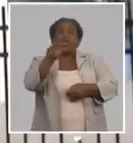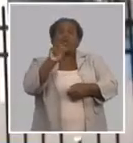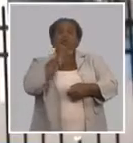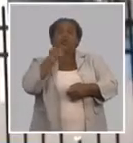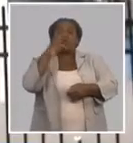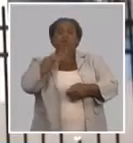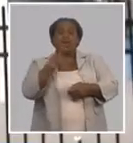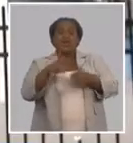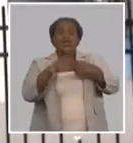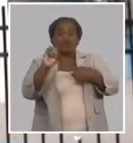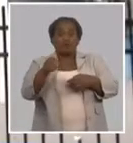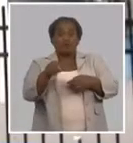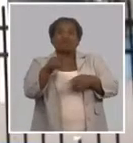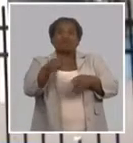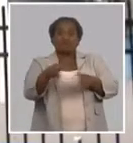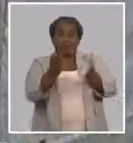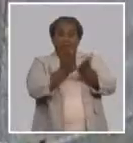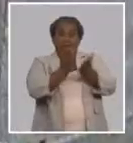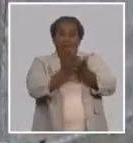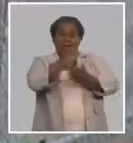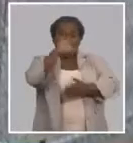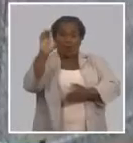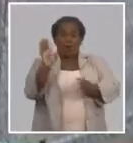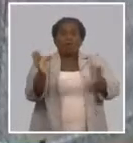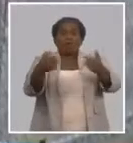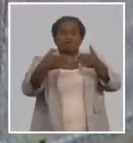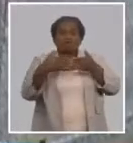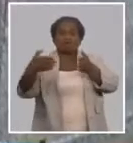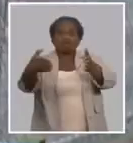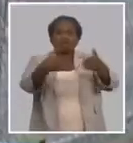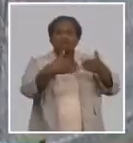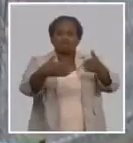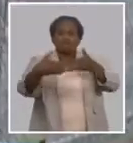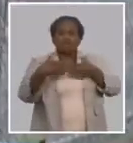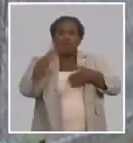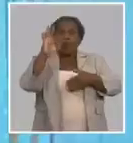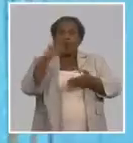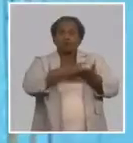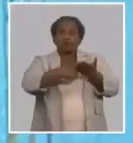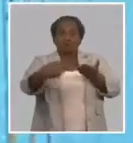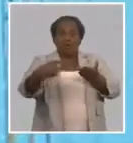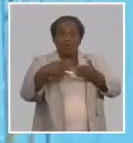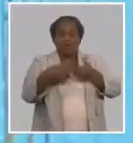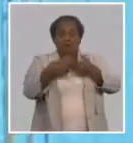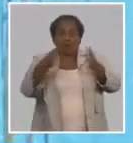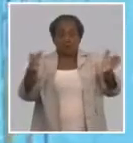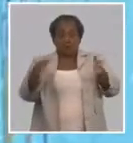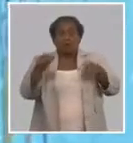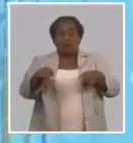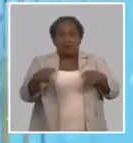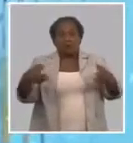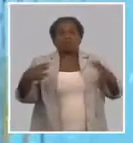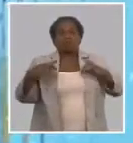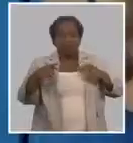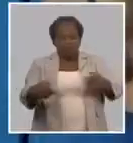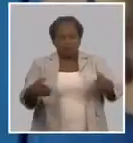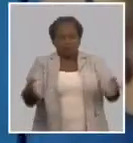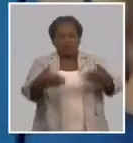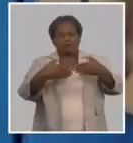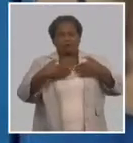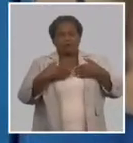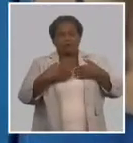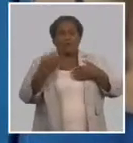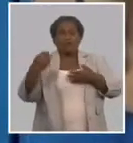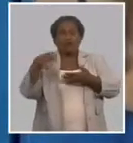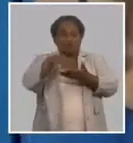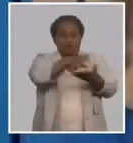tiene más alumnos los colegios públicos vuelven a cerrar hoy llevaban solo ocho semanas abiertos en otras ciudades del país no han llevado a abrir desde